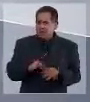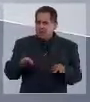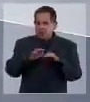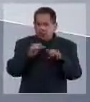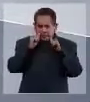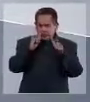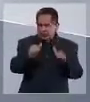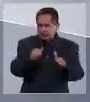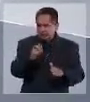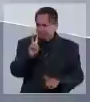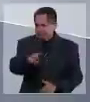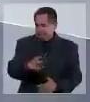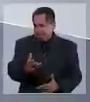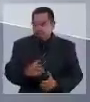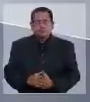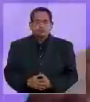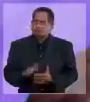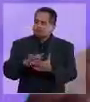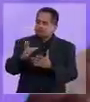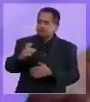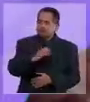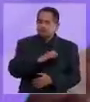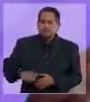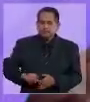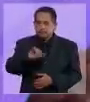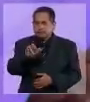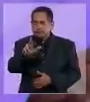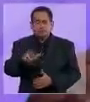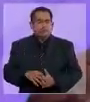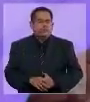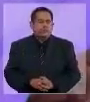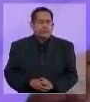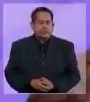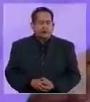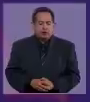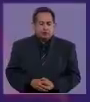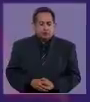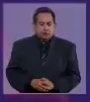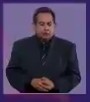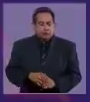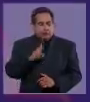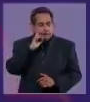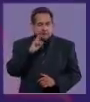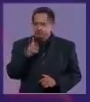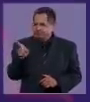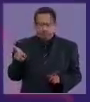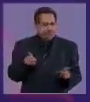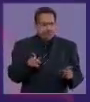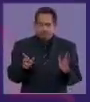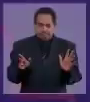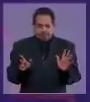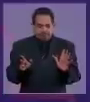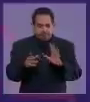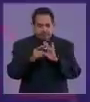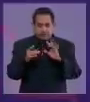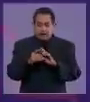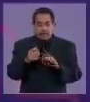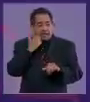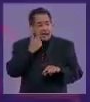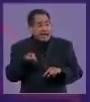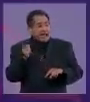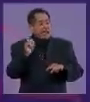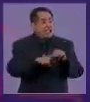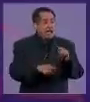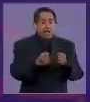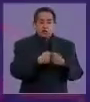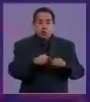involucrar. Gracias, candidato Rodríguez Calderón. Candidato. Mira, yo iba a usar la réplica para decirles que mientras les quiere quitar el seguro popular,